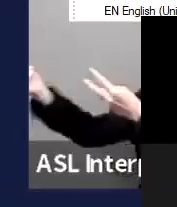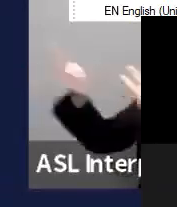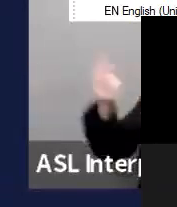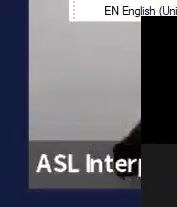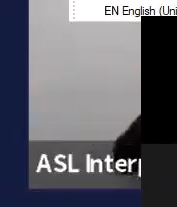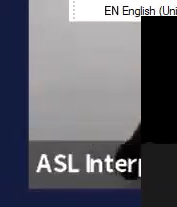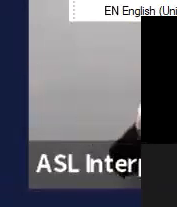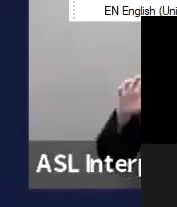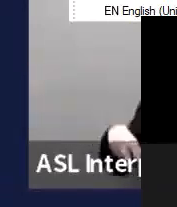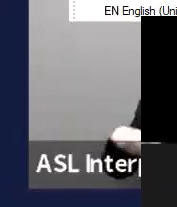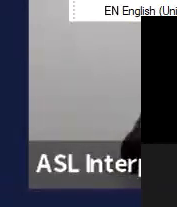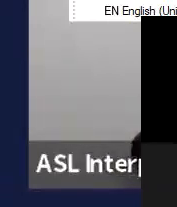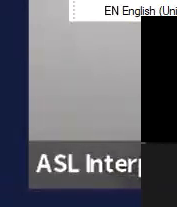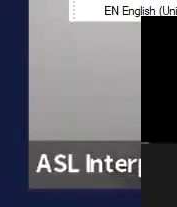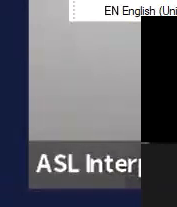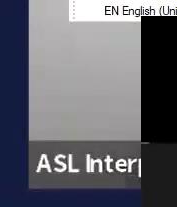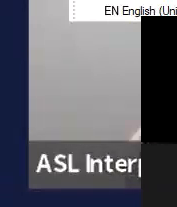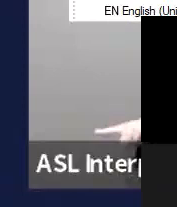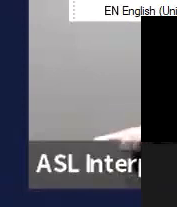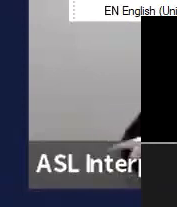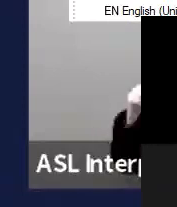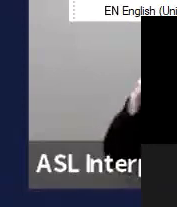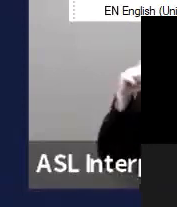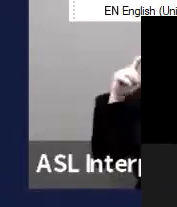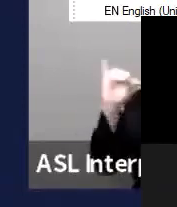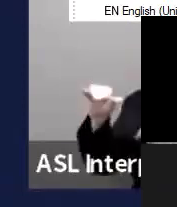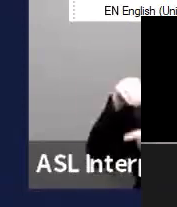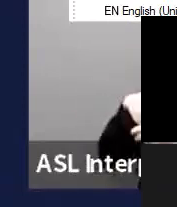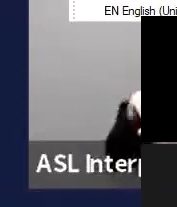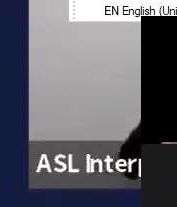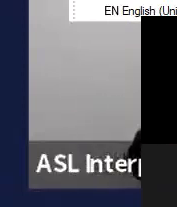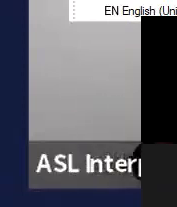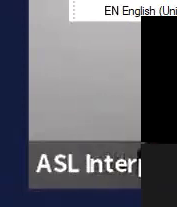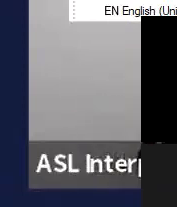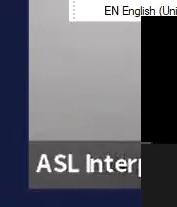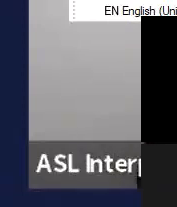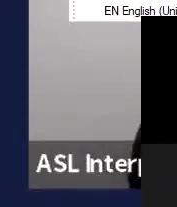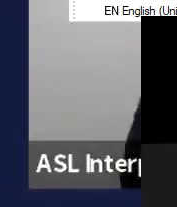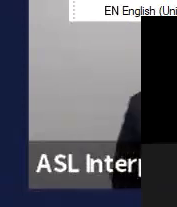Nuevo México. De hecho, a ellos se les va a requerir utilizar mascarillas en interiores.